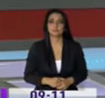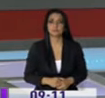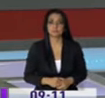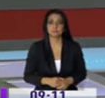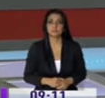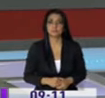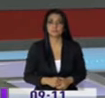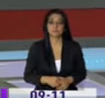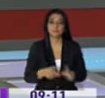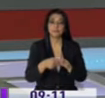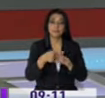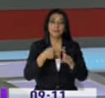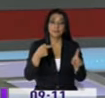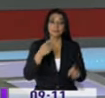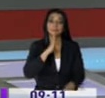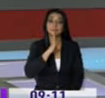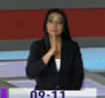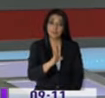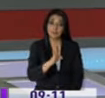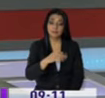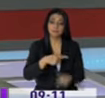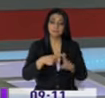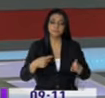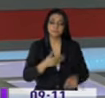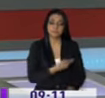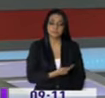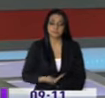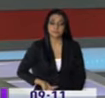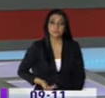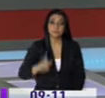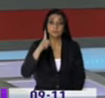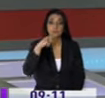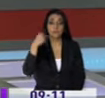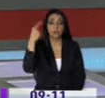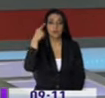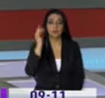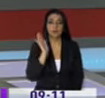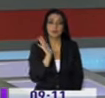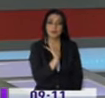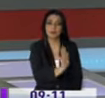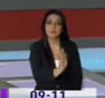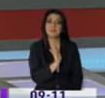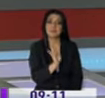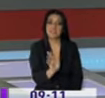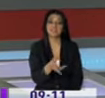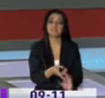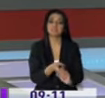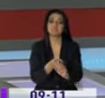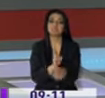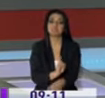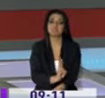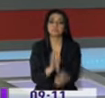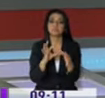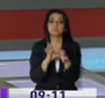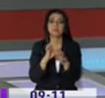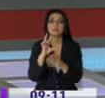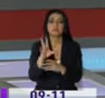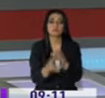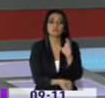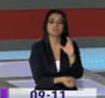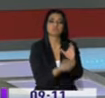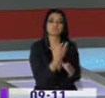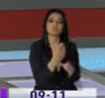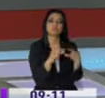Desde Bélgica, el expresidente de la República, Rafael Correa, amenazó con desafiliarse de Alianza País y crear un